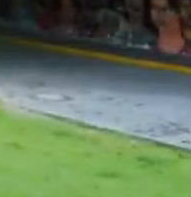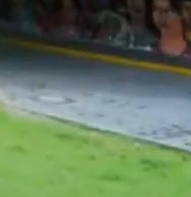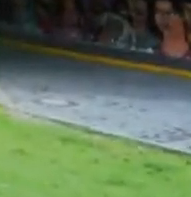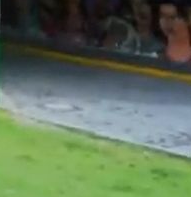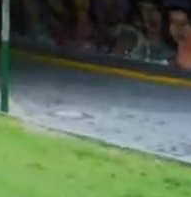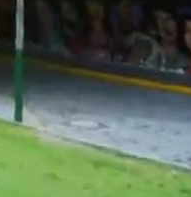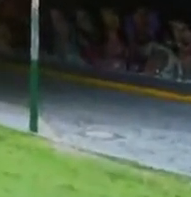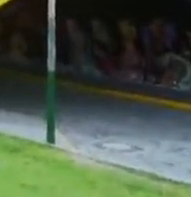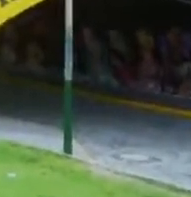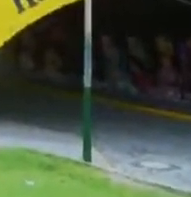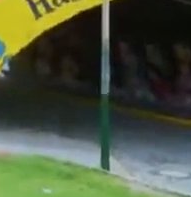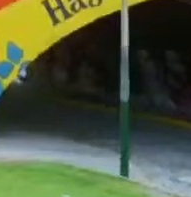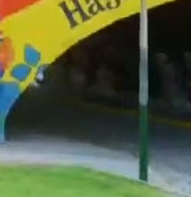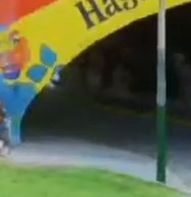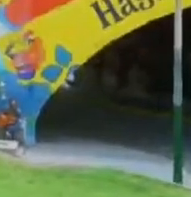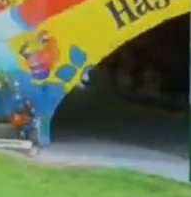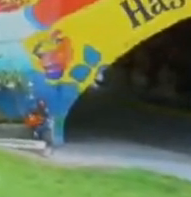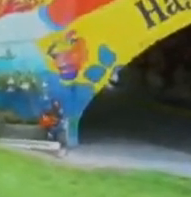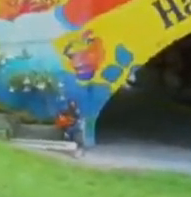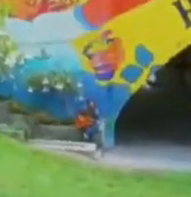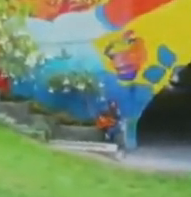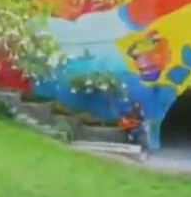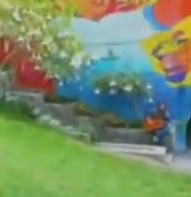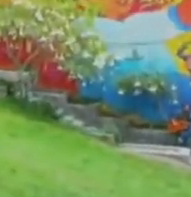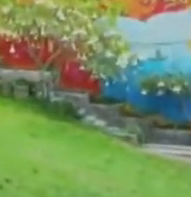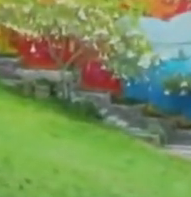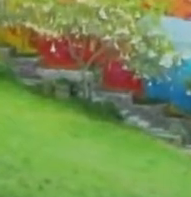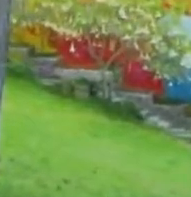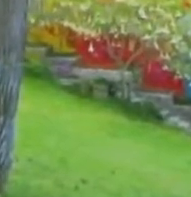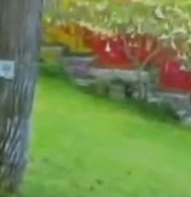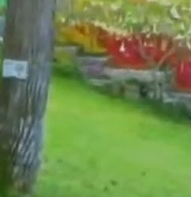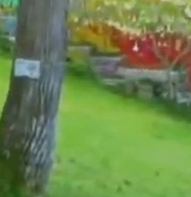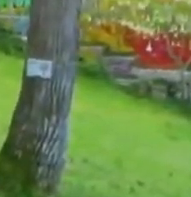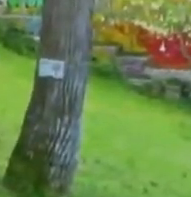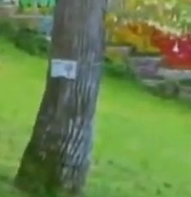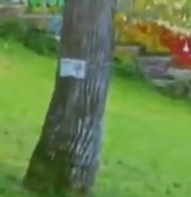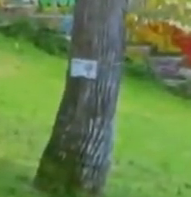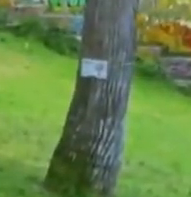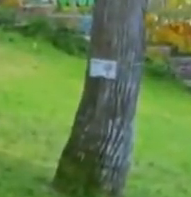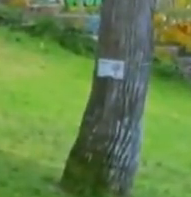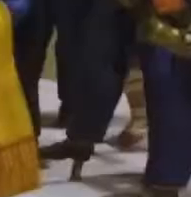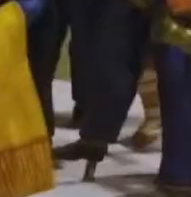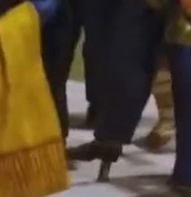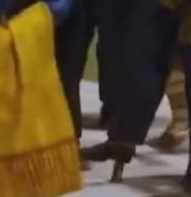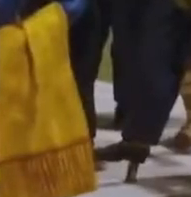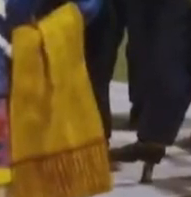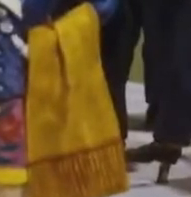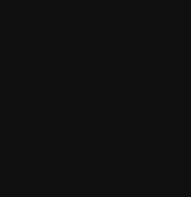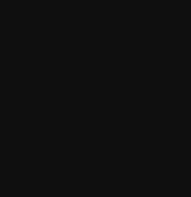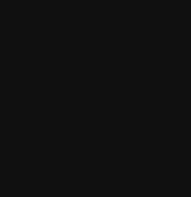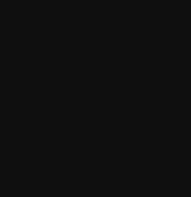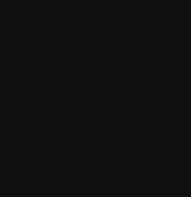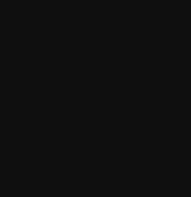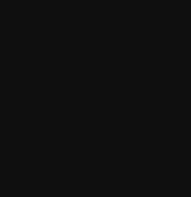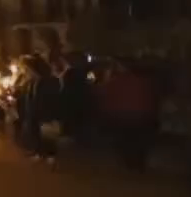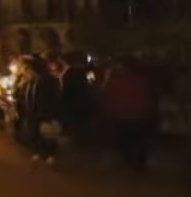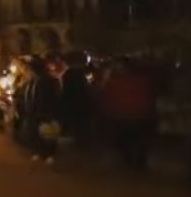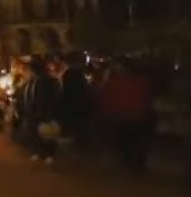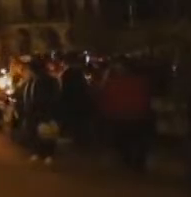Ya lo sabes, Modo Bicentenario, todos los domingos desde las 5 de la tarde. ¡Ahí nos vemos!